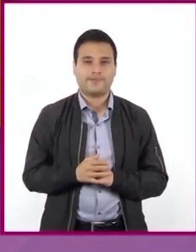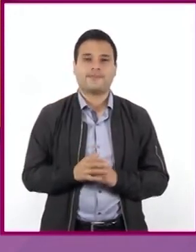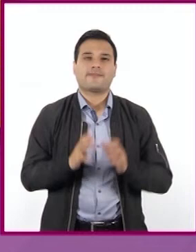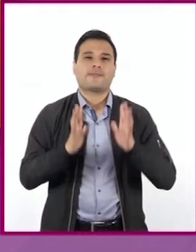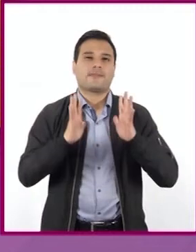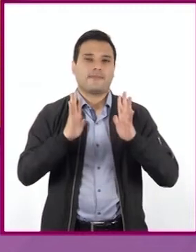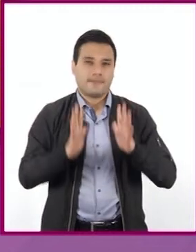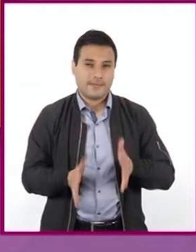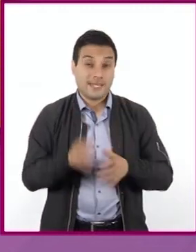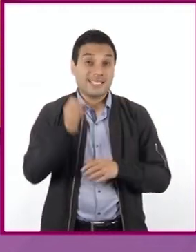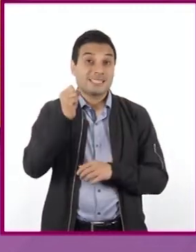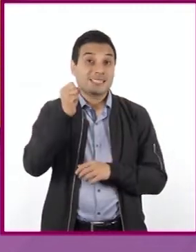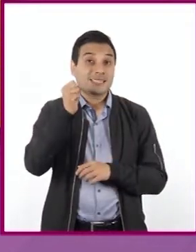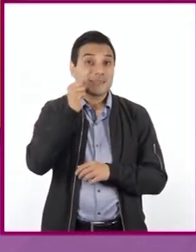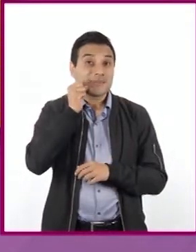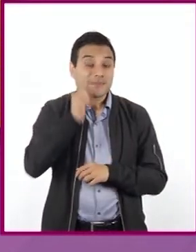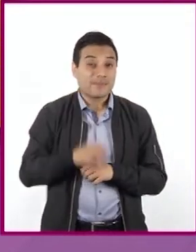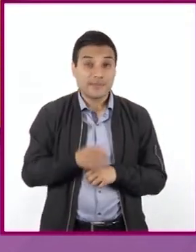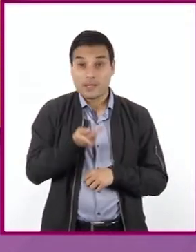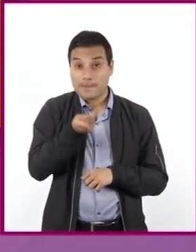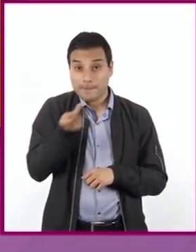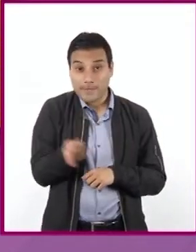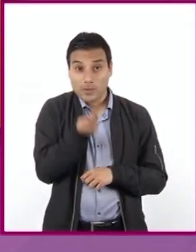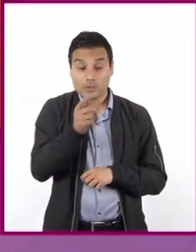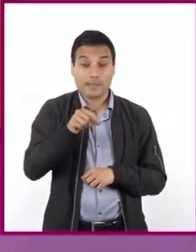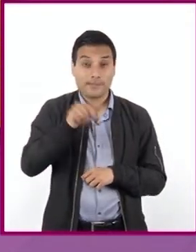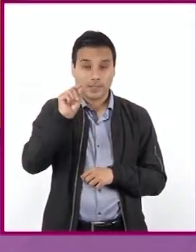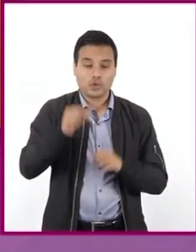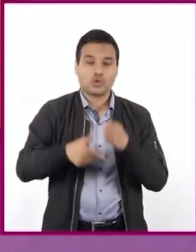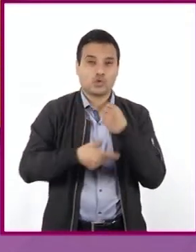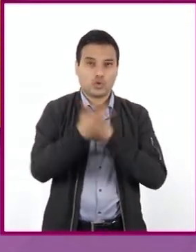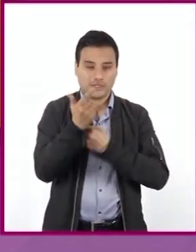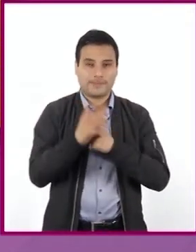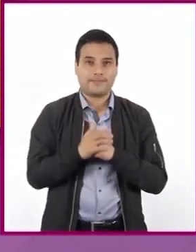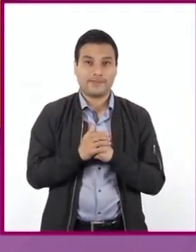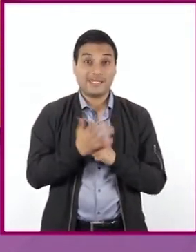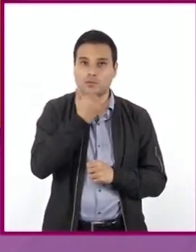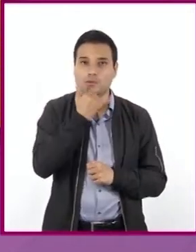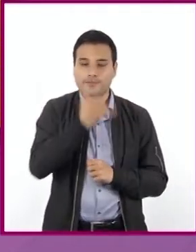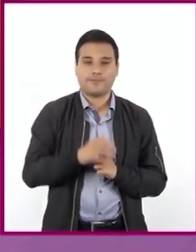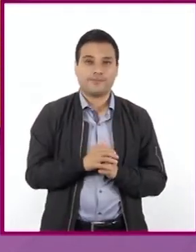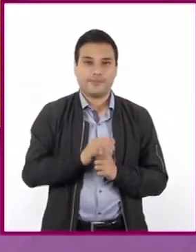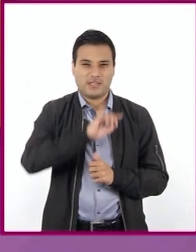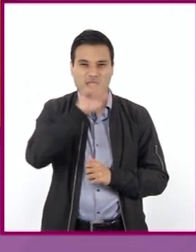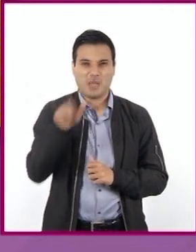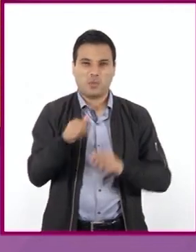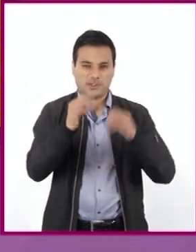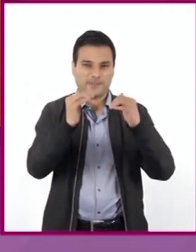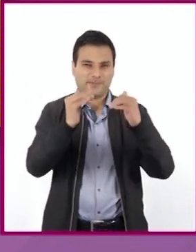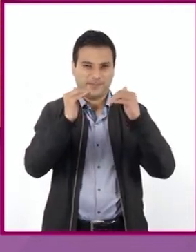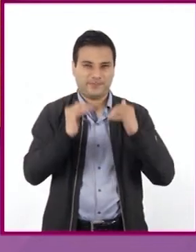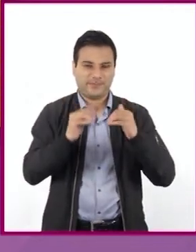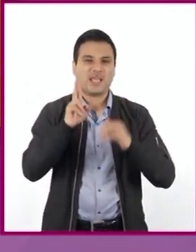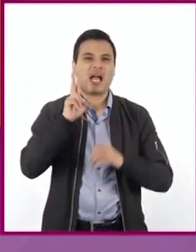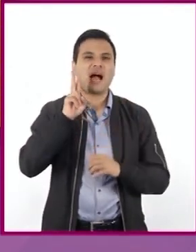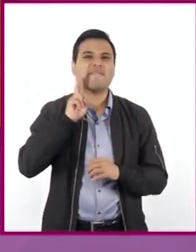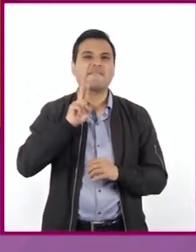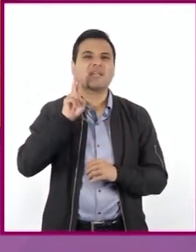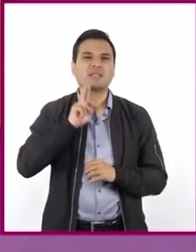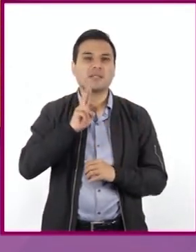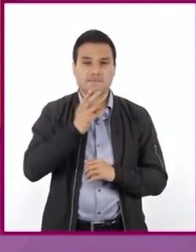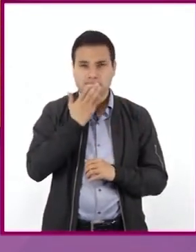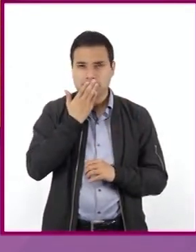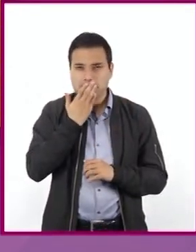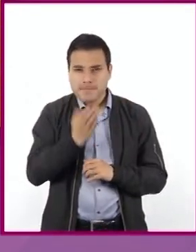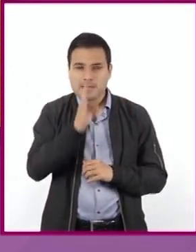Stephanie obtuvo 12 preguntas correctas y se equivocó en 5. llevaremos a cabo la comprobación de